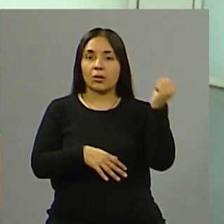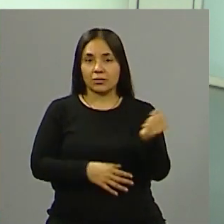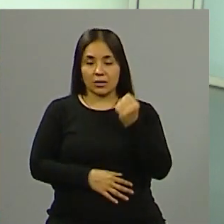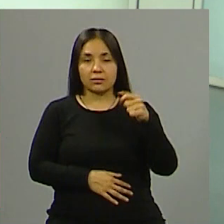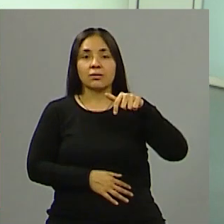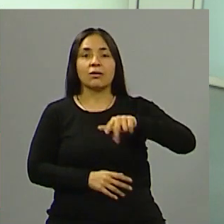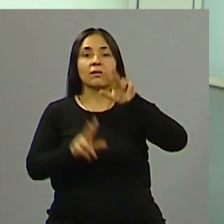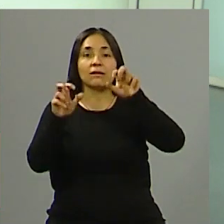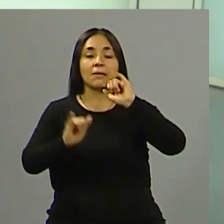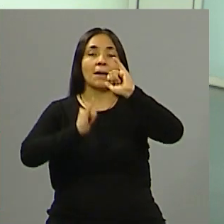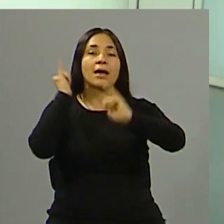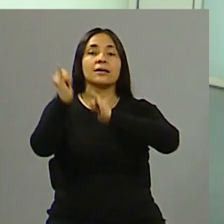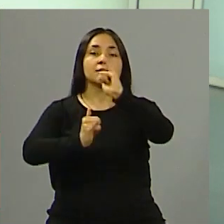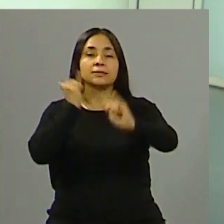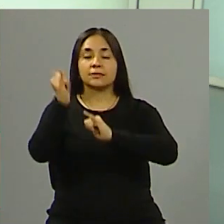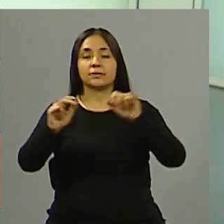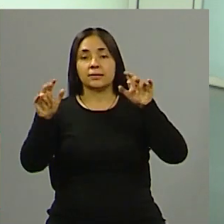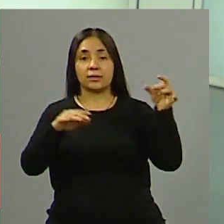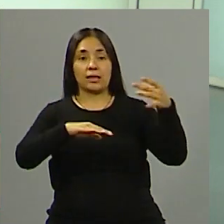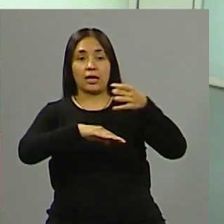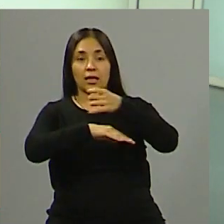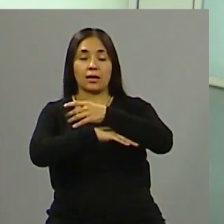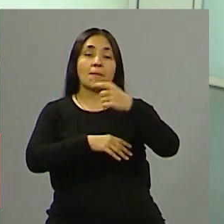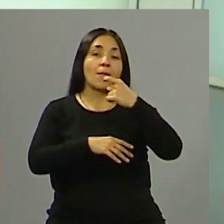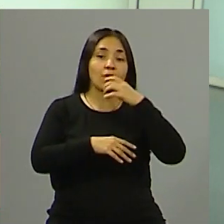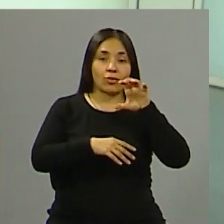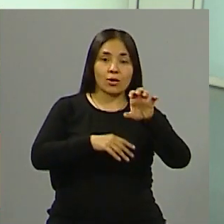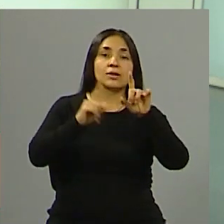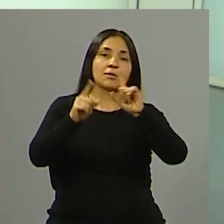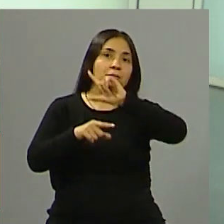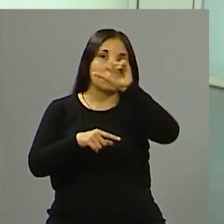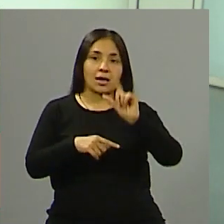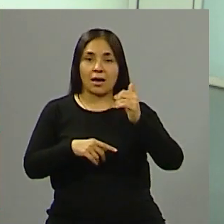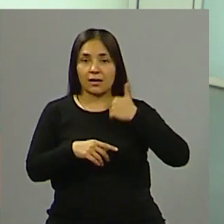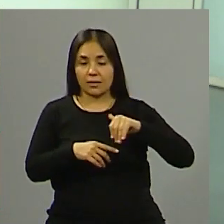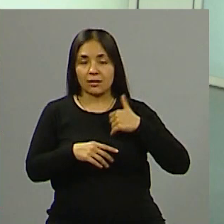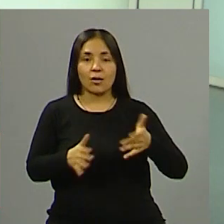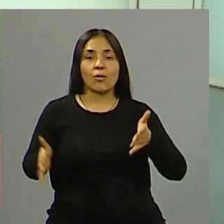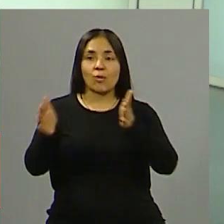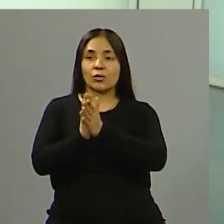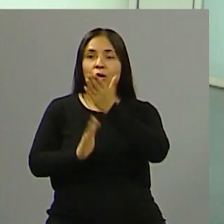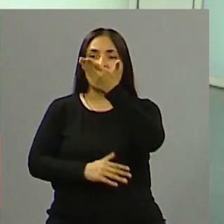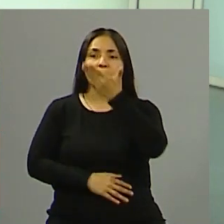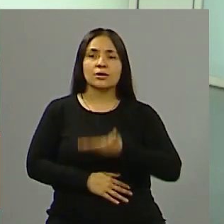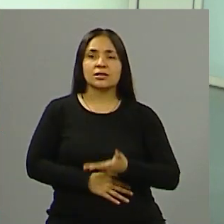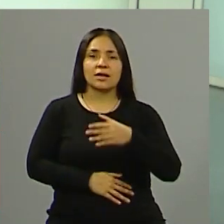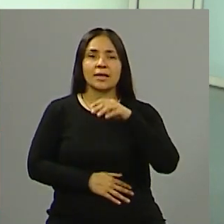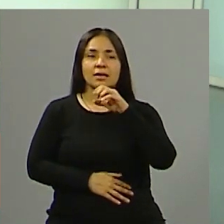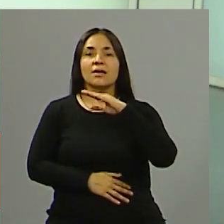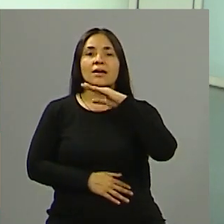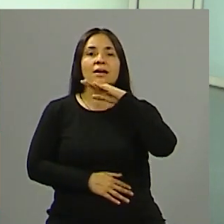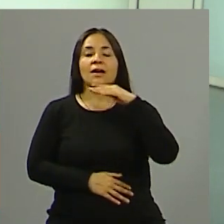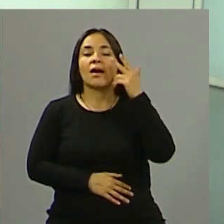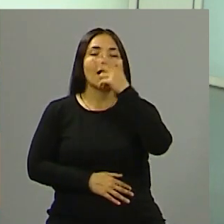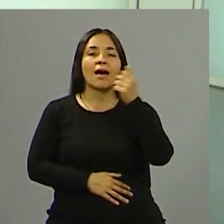en la Argentina en general y en Mendoza en particular. Lo vamos a hacer con Luciano Haas, que es gerente de la línea San Martín Metropolitana